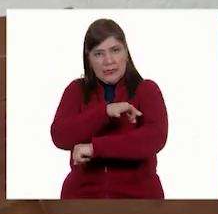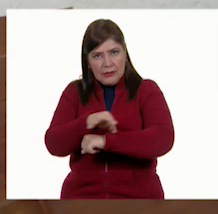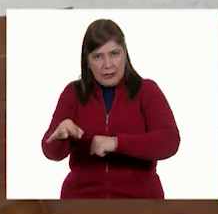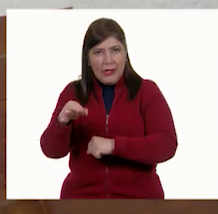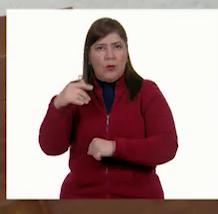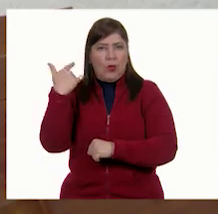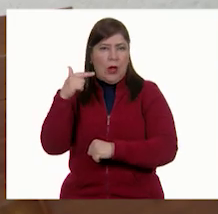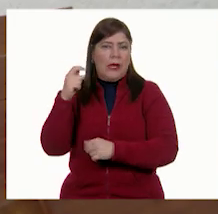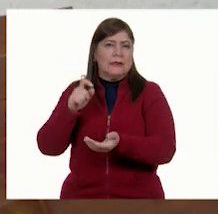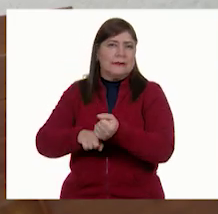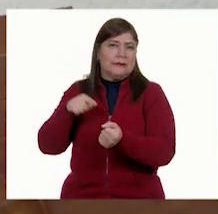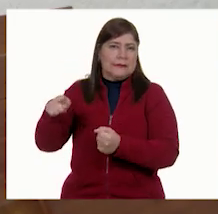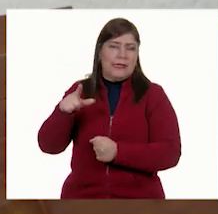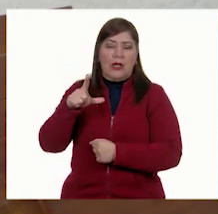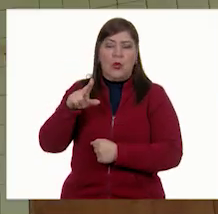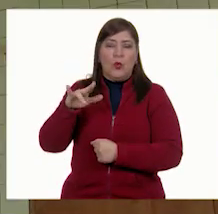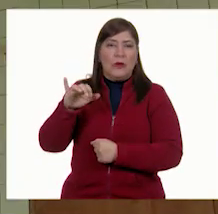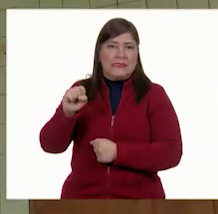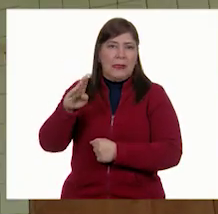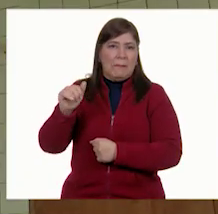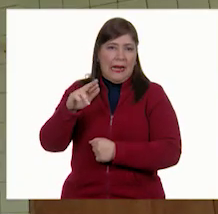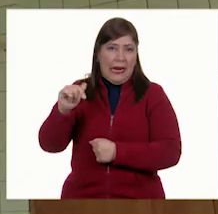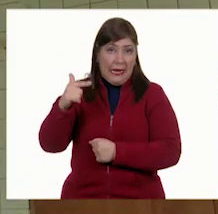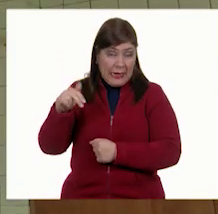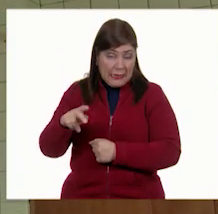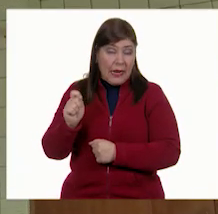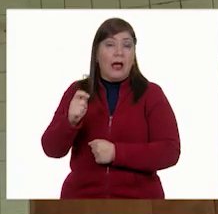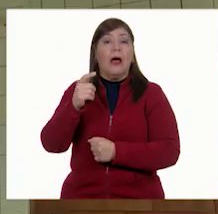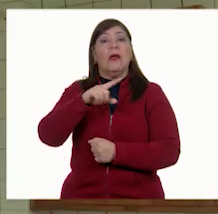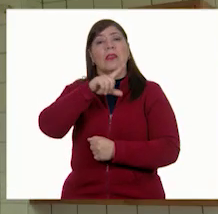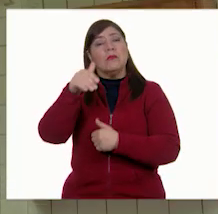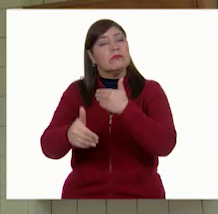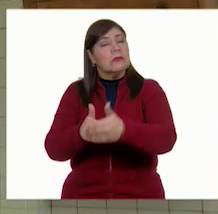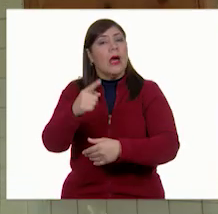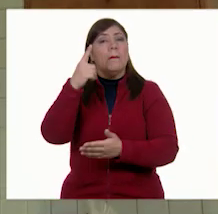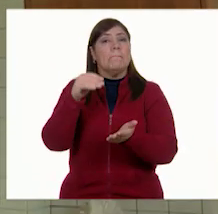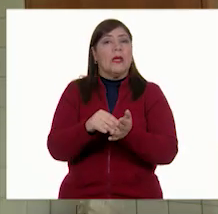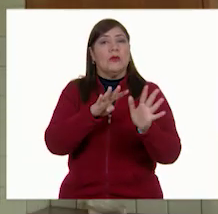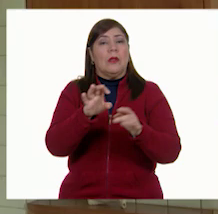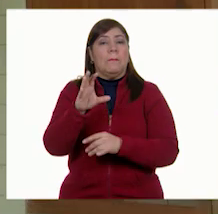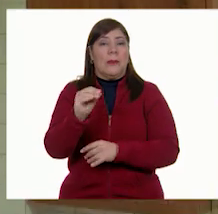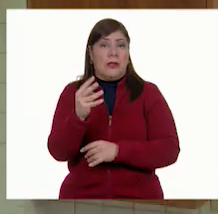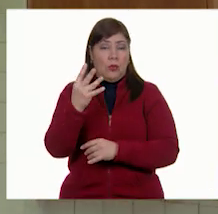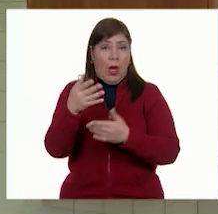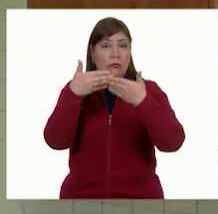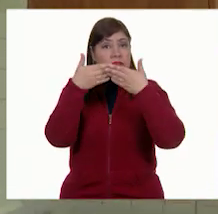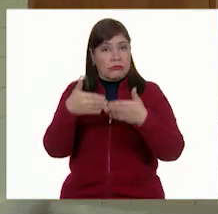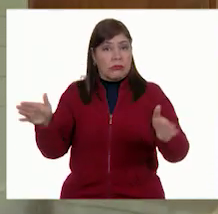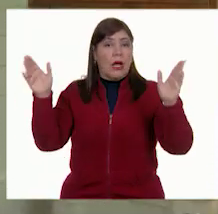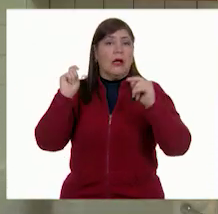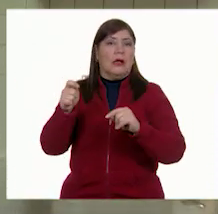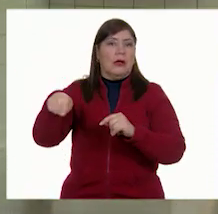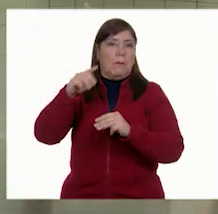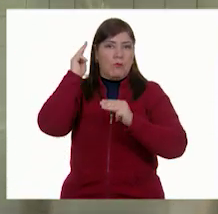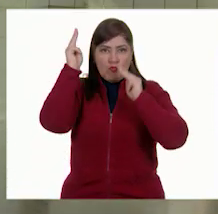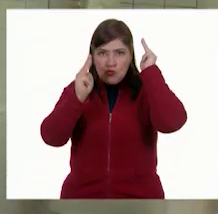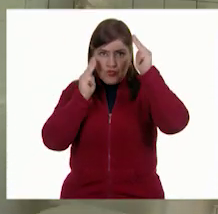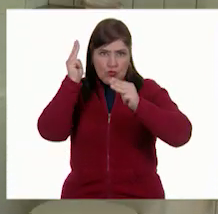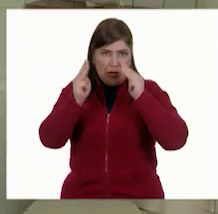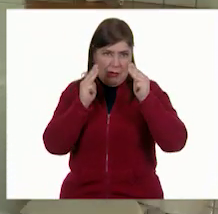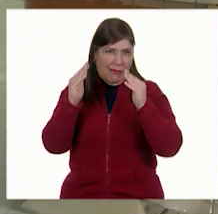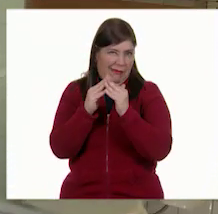Luis Barragán. En el 94 se abrió la casa como museo de sitio,